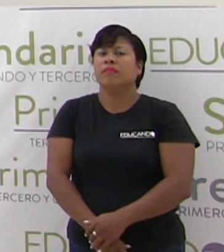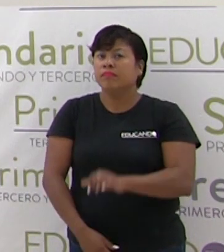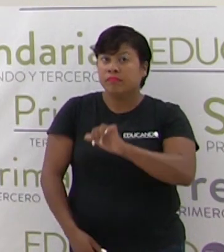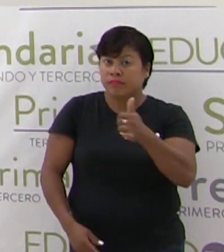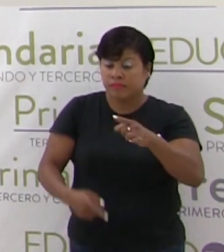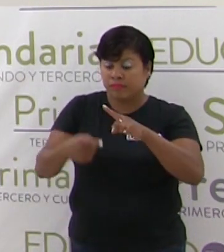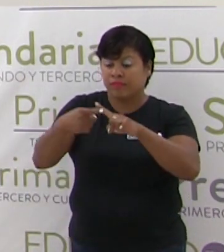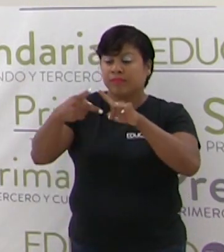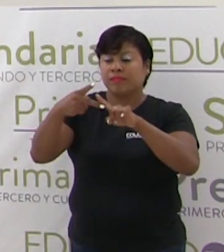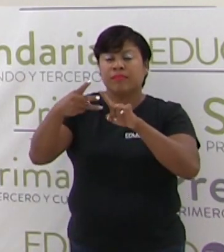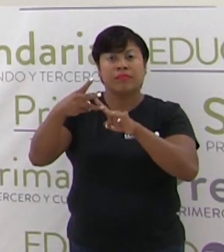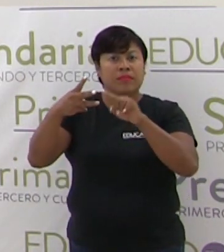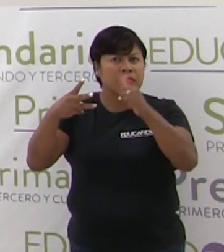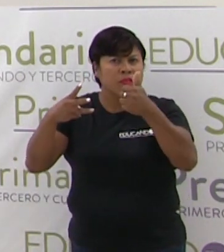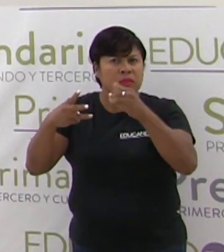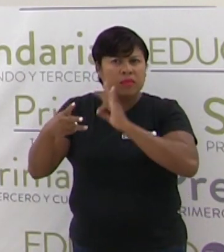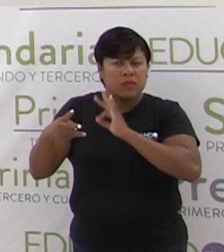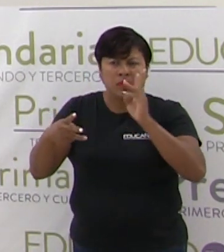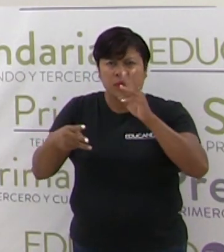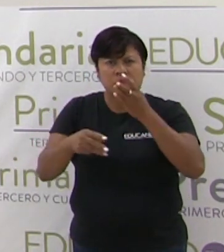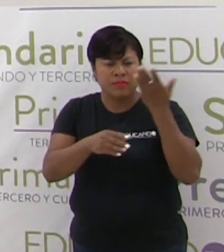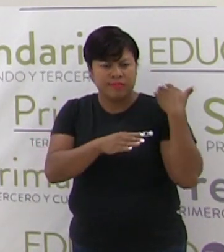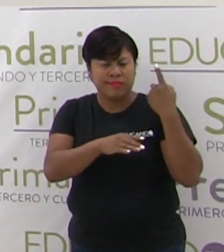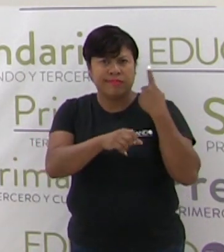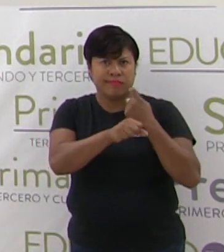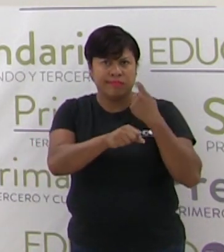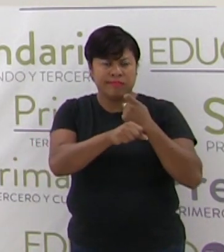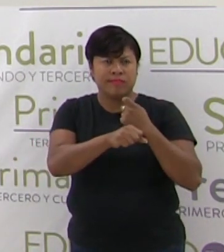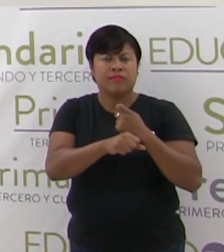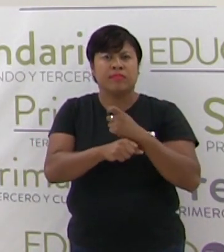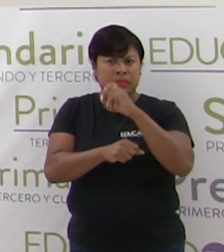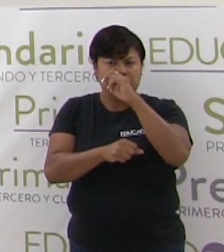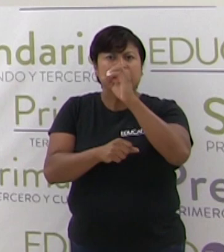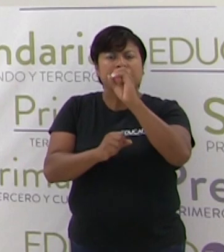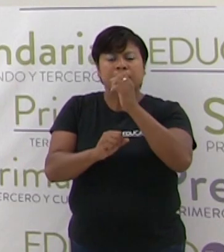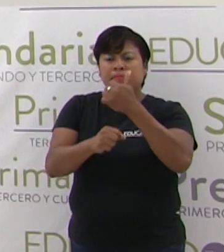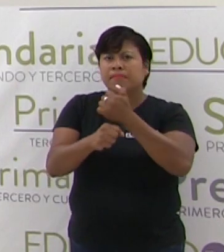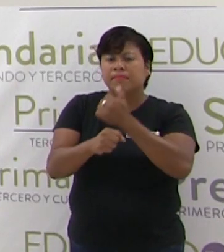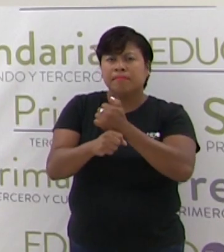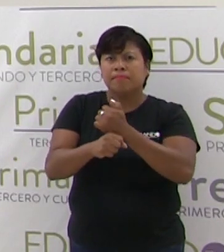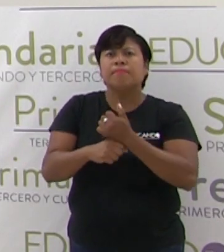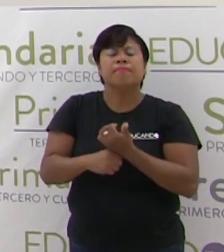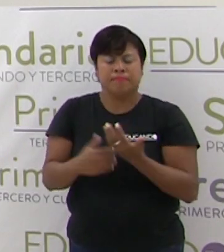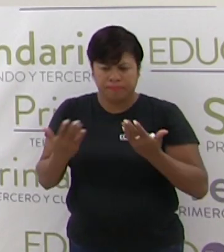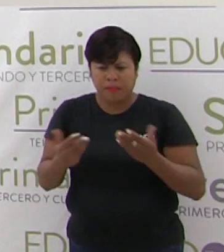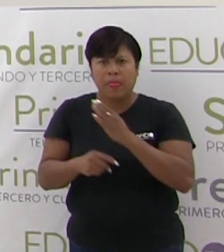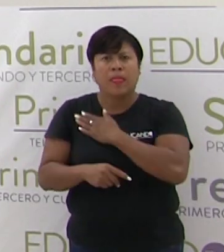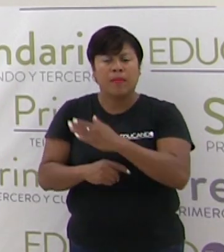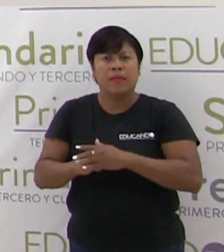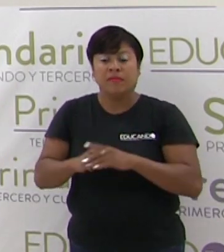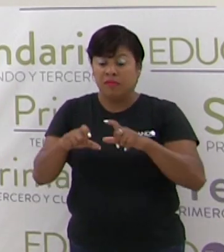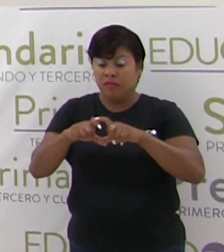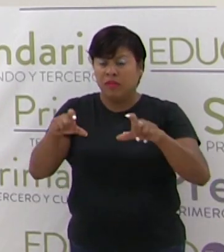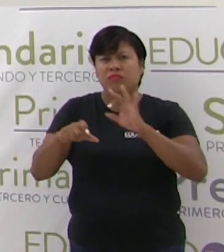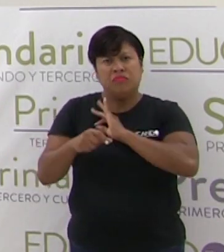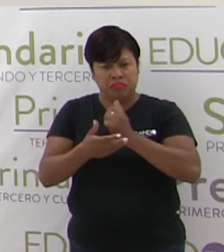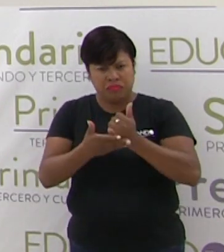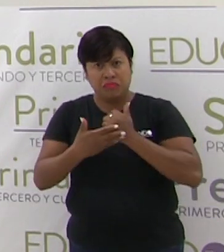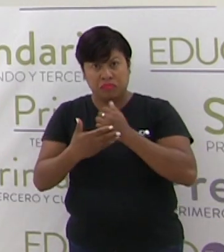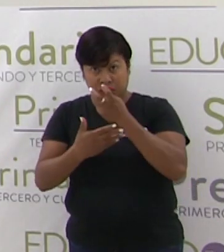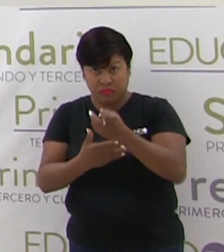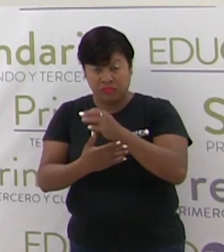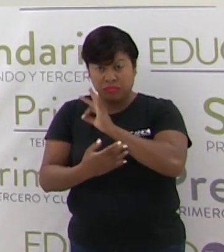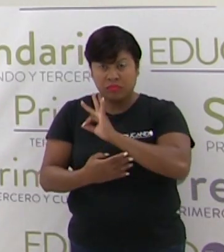¿Y qué otra pueden recordar que hayan visto ya en primer año o en la primaria? Bueno, una ficha que nos puede ayudar mucho